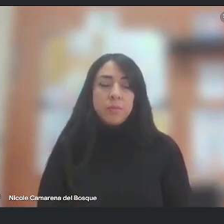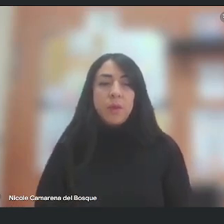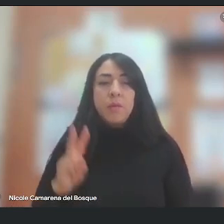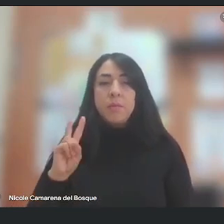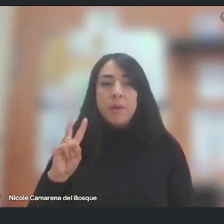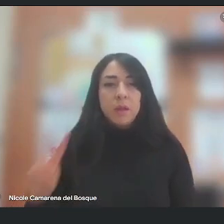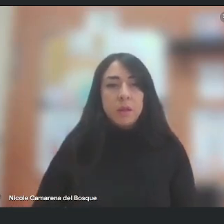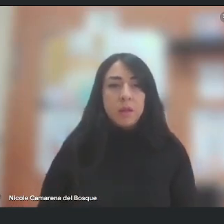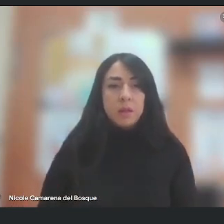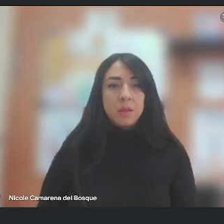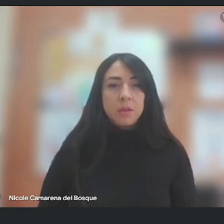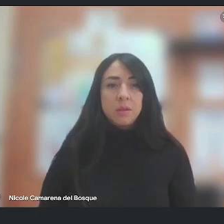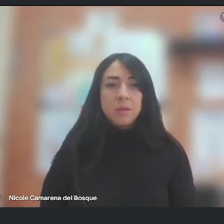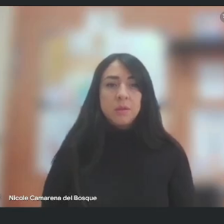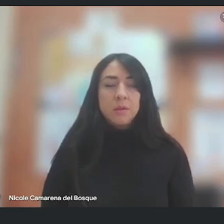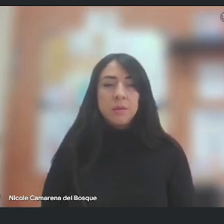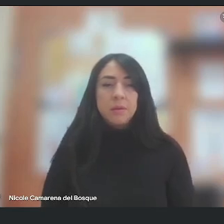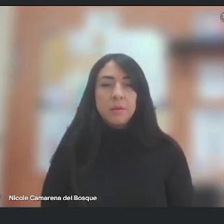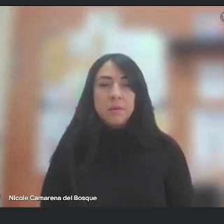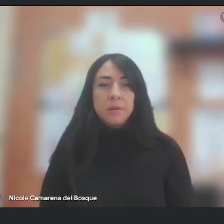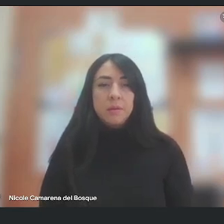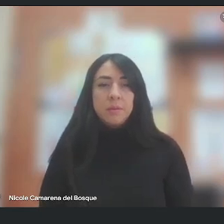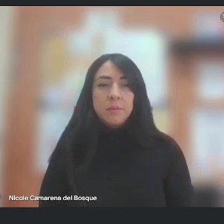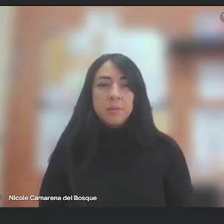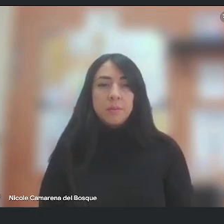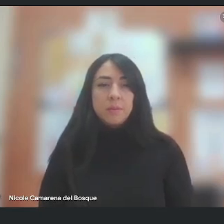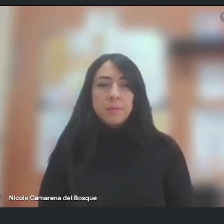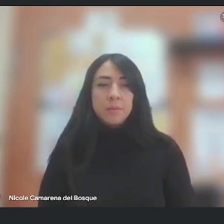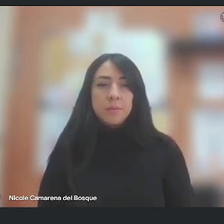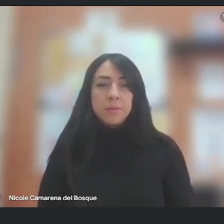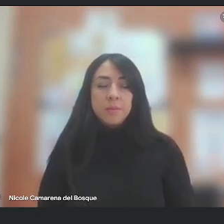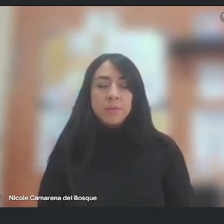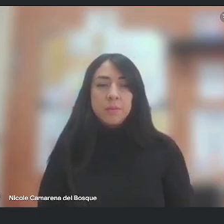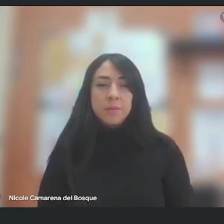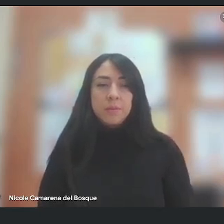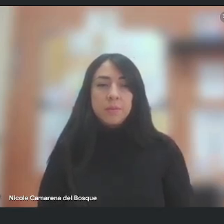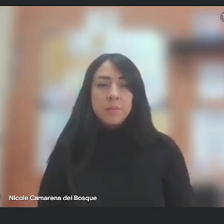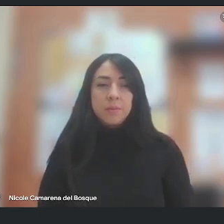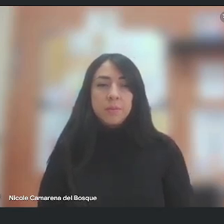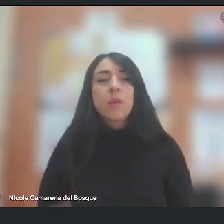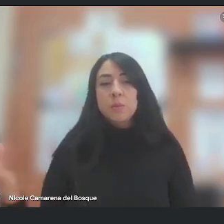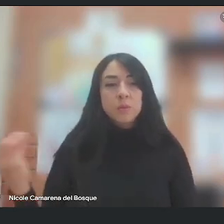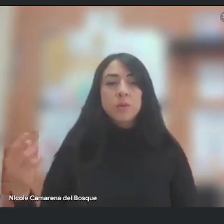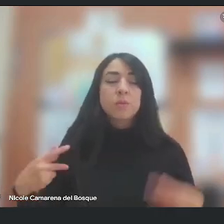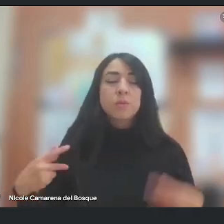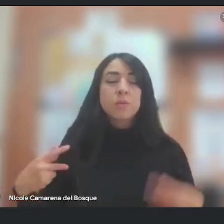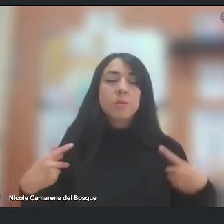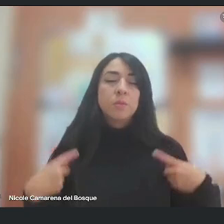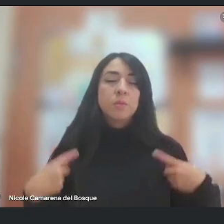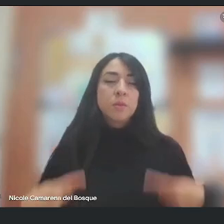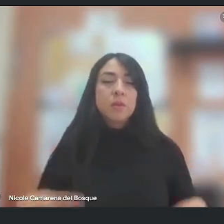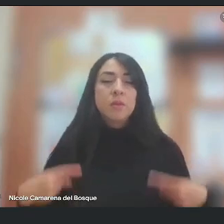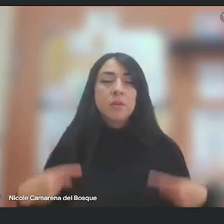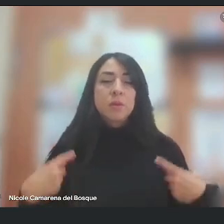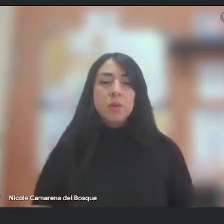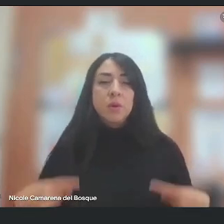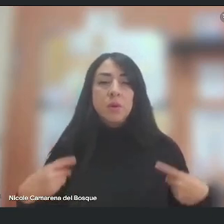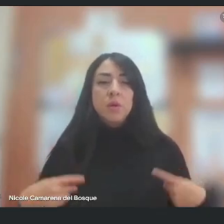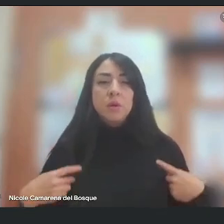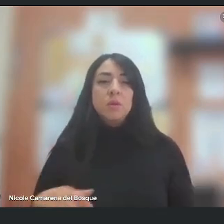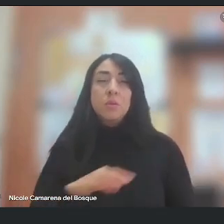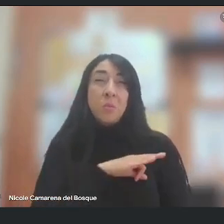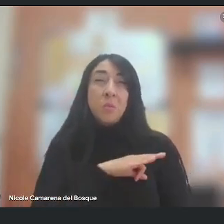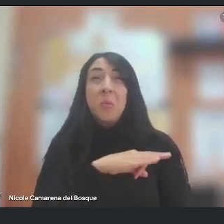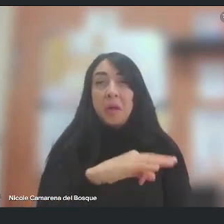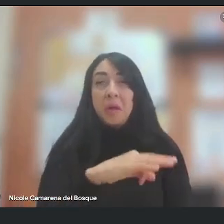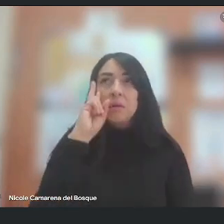no encajan en los moldes normales de belleza o de perfección impuestos por la sociedad, y lo que no significa que no